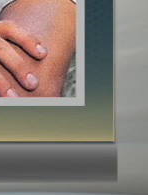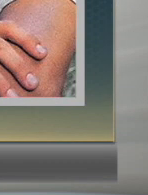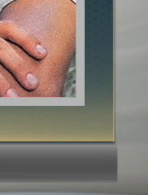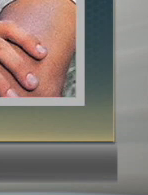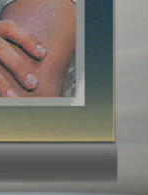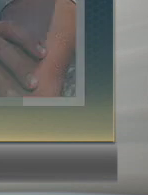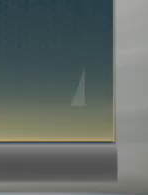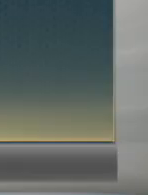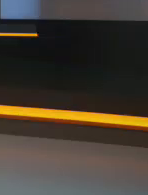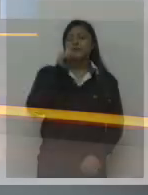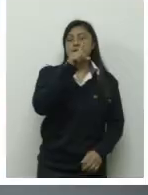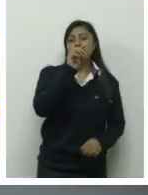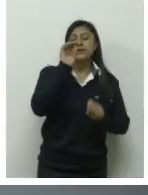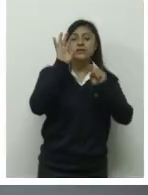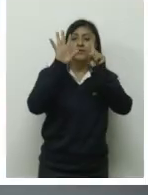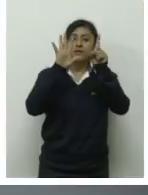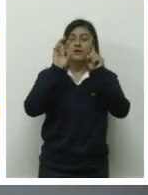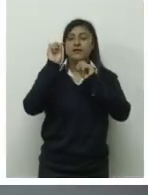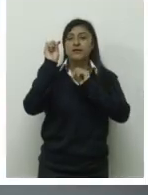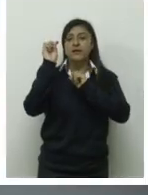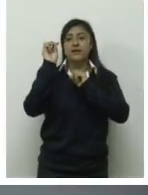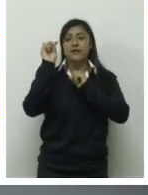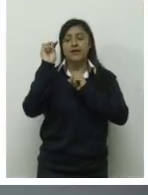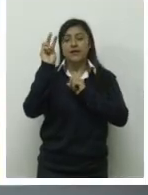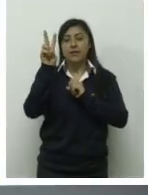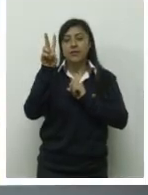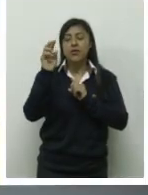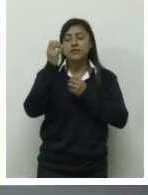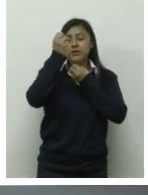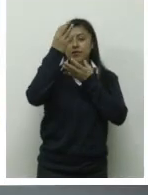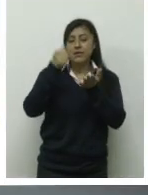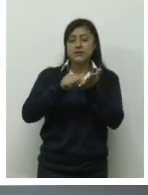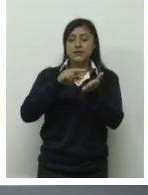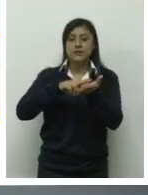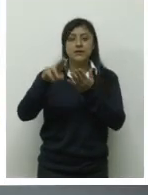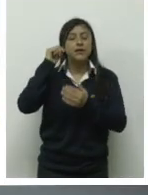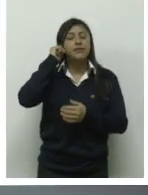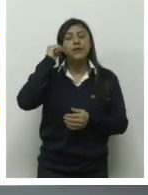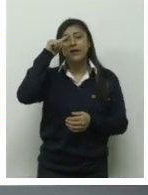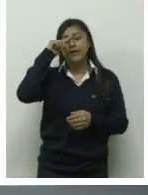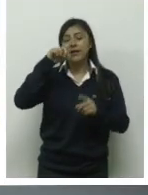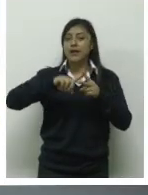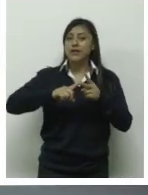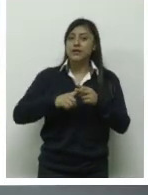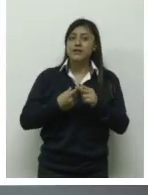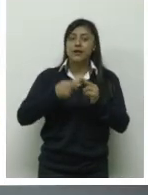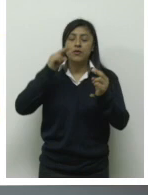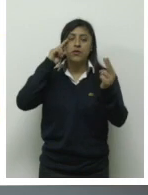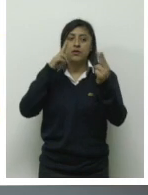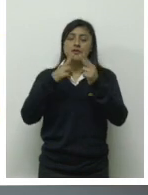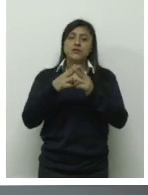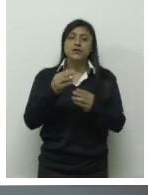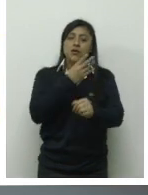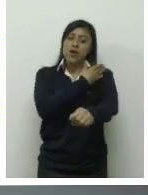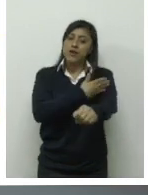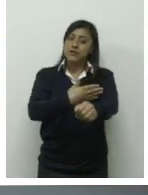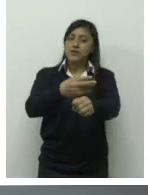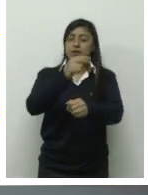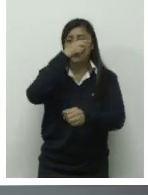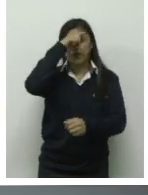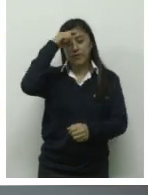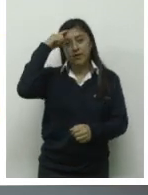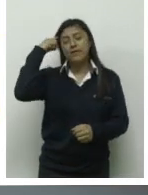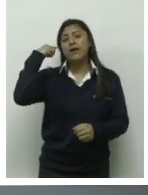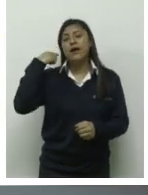Lee. La emisión 162 de InfoRENAP GT la iniciamos ahora conociendo la historia de uno de